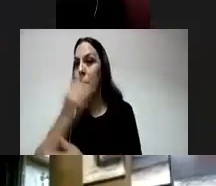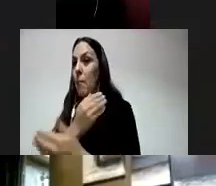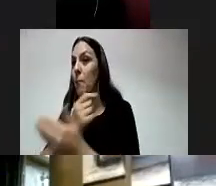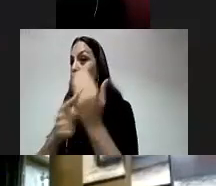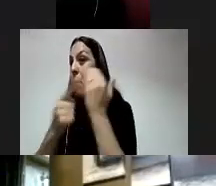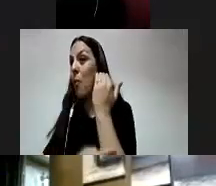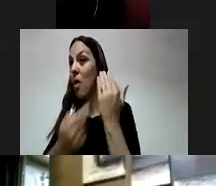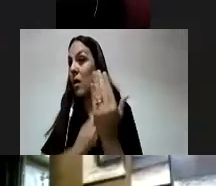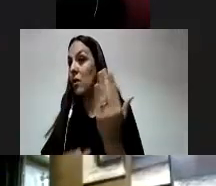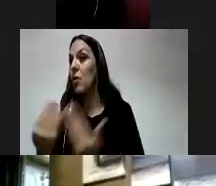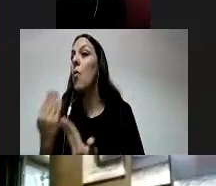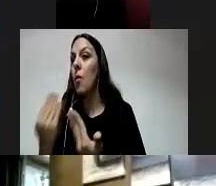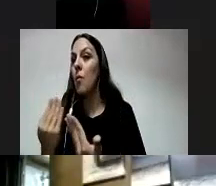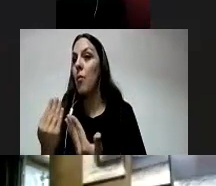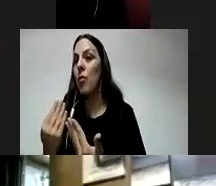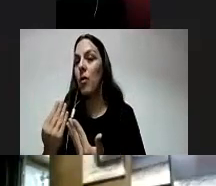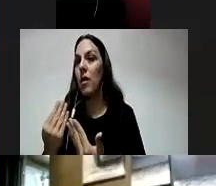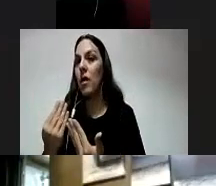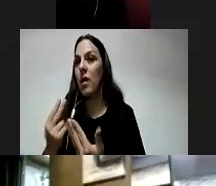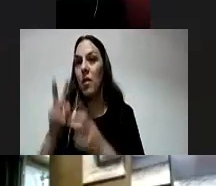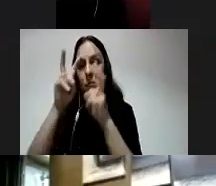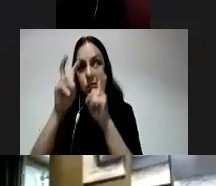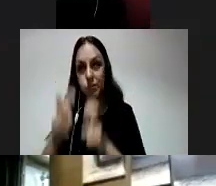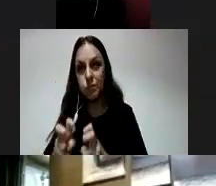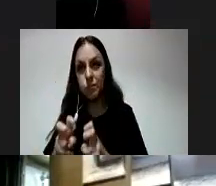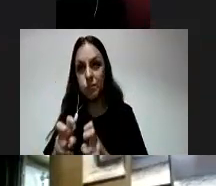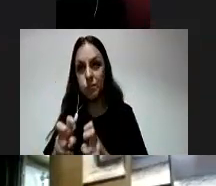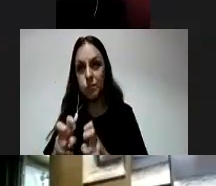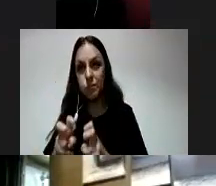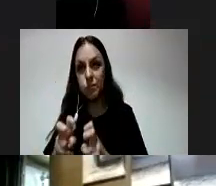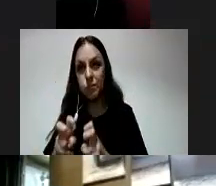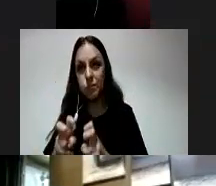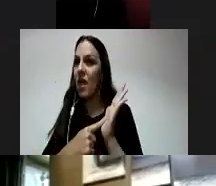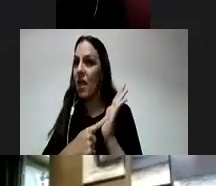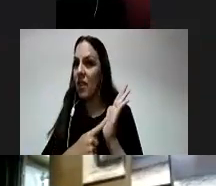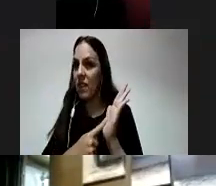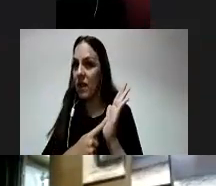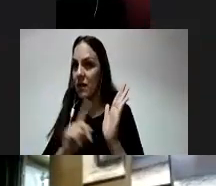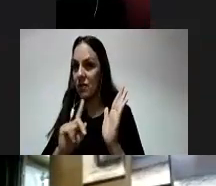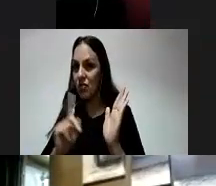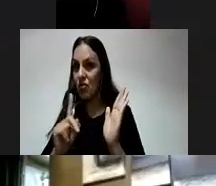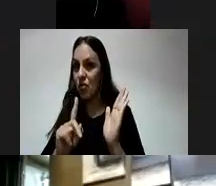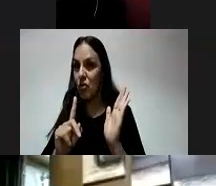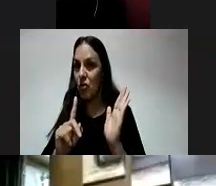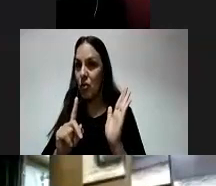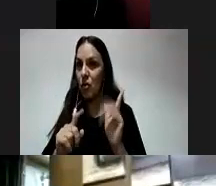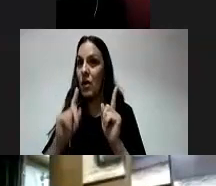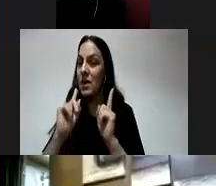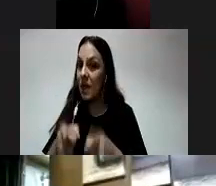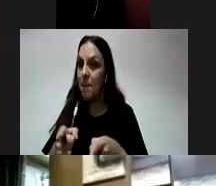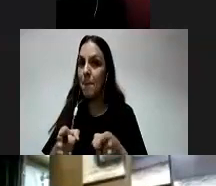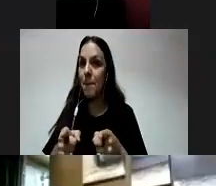normativas pueden ser revisadas, no solo los decretos que dicta el Poder Ejecutivo en razón de dicha norma, sino también